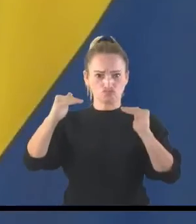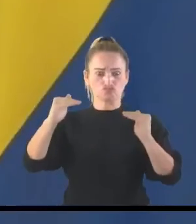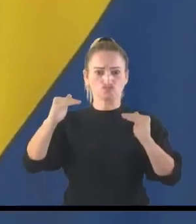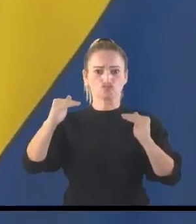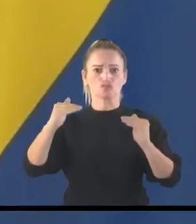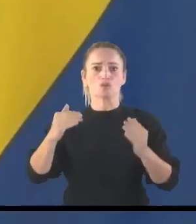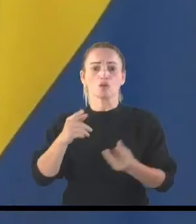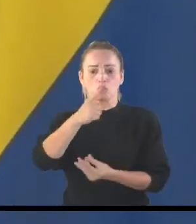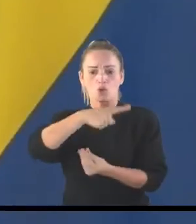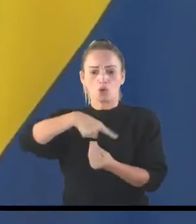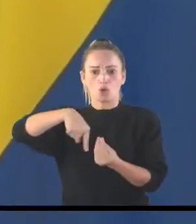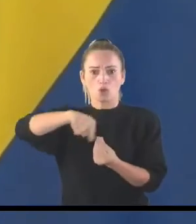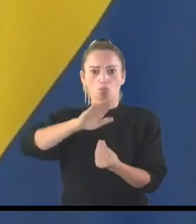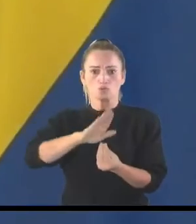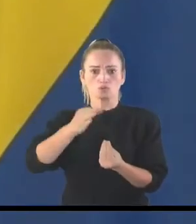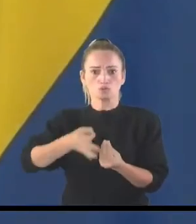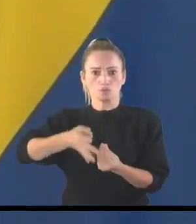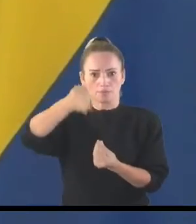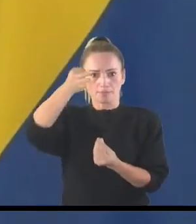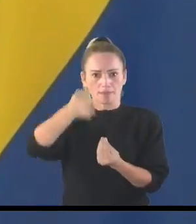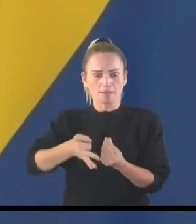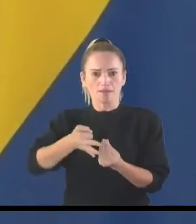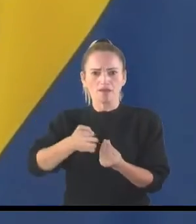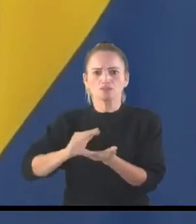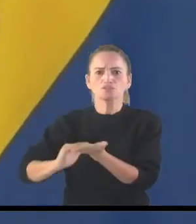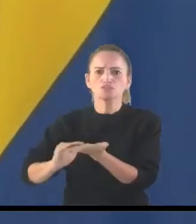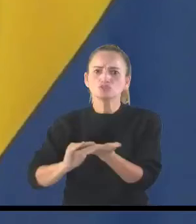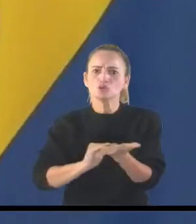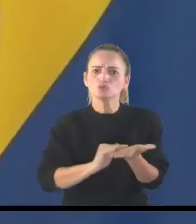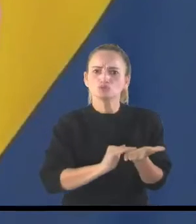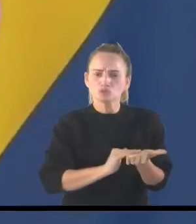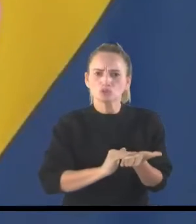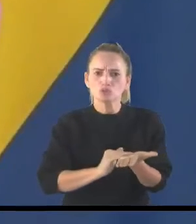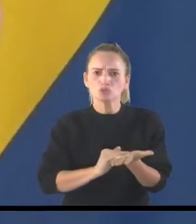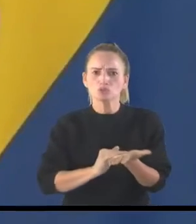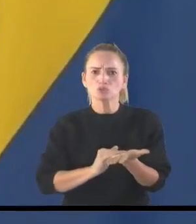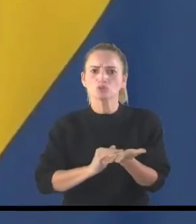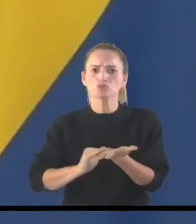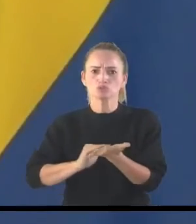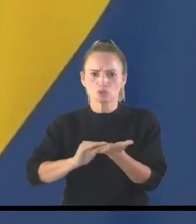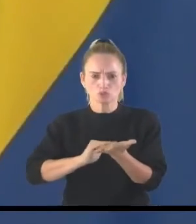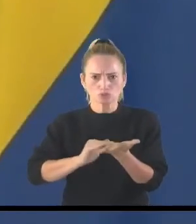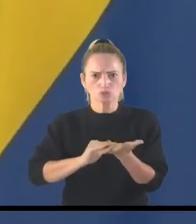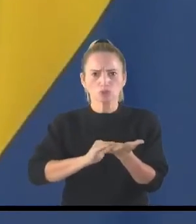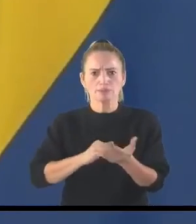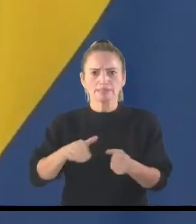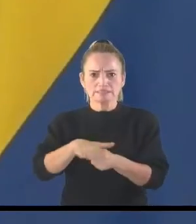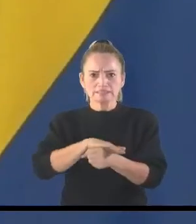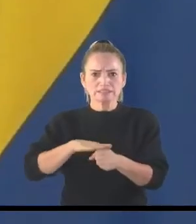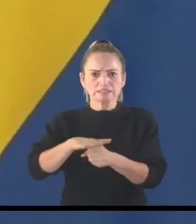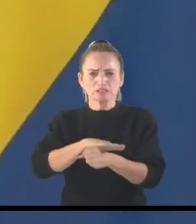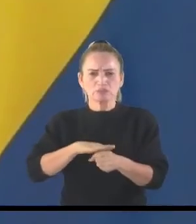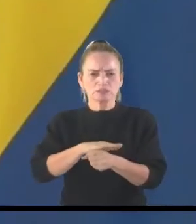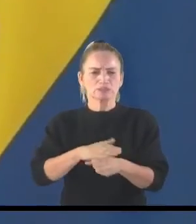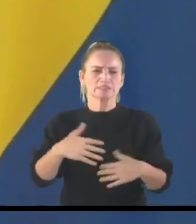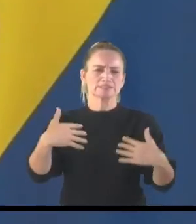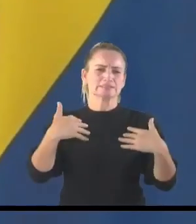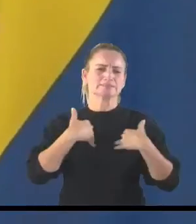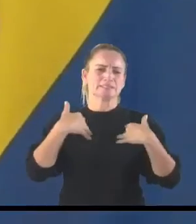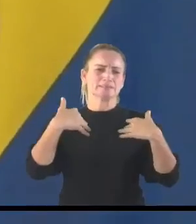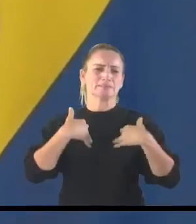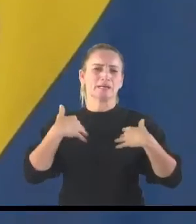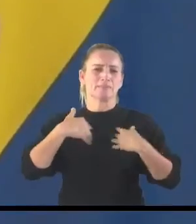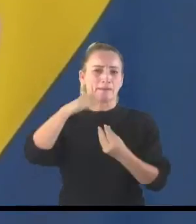de la Comisión de la Verdad para el esclarecimiento de esos hechos